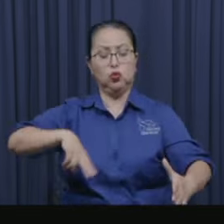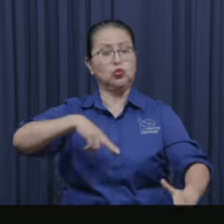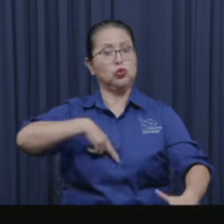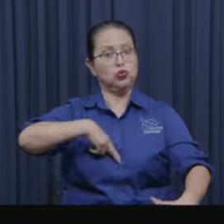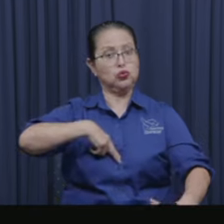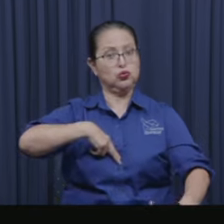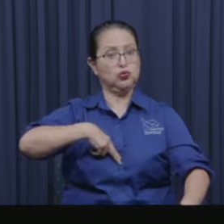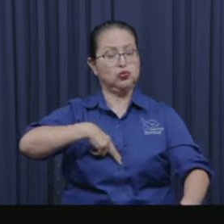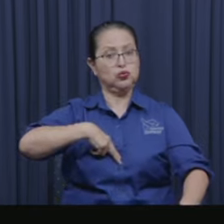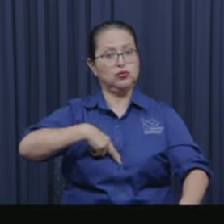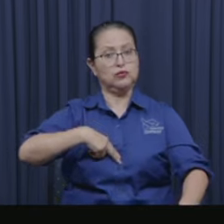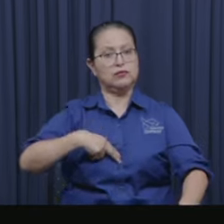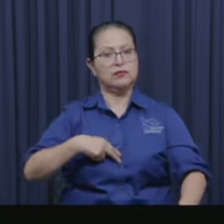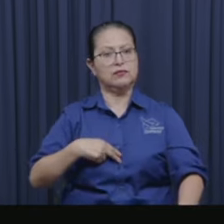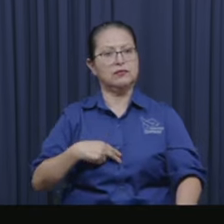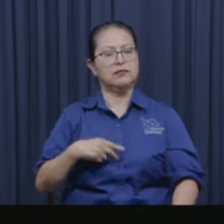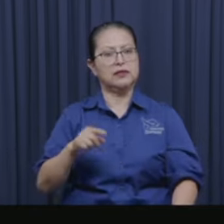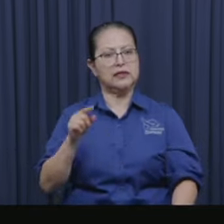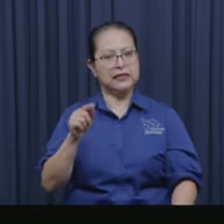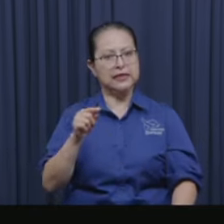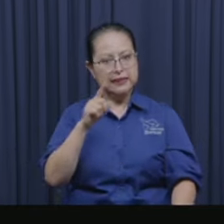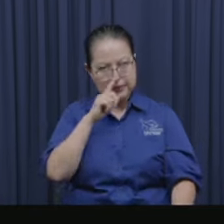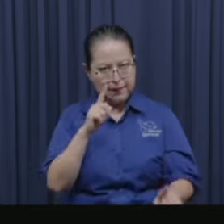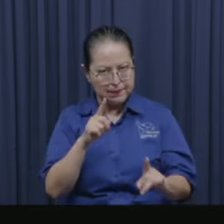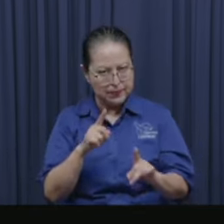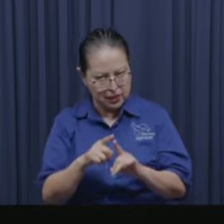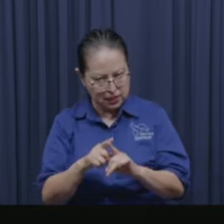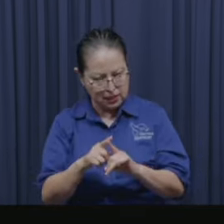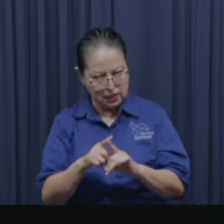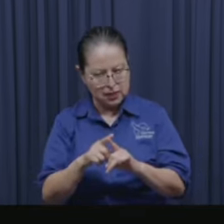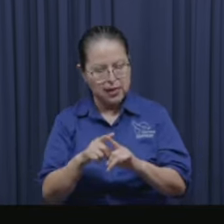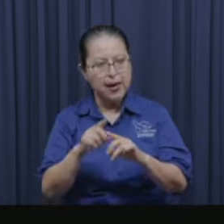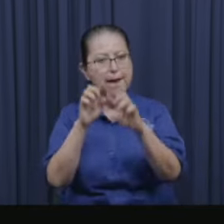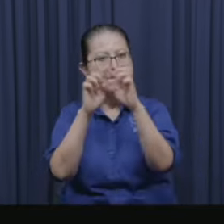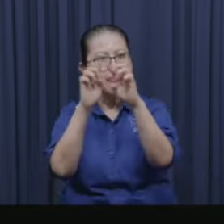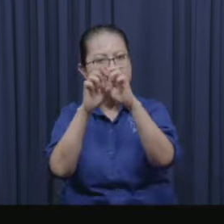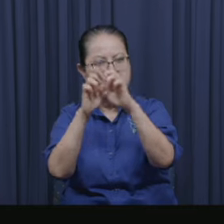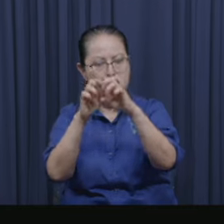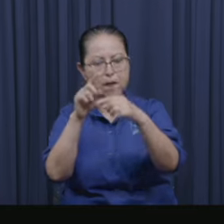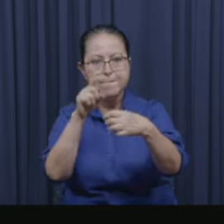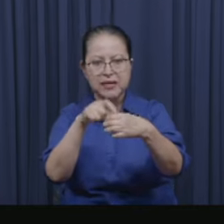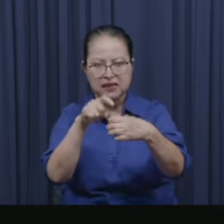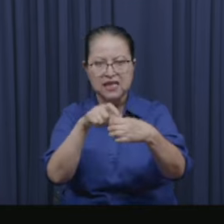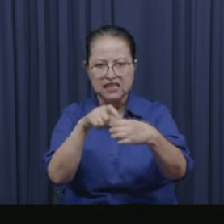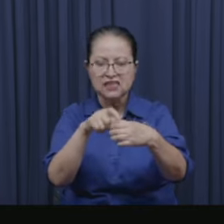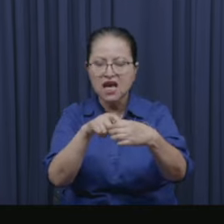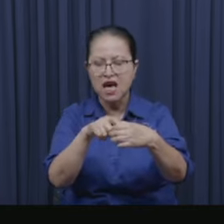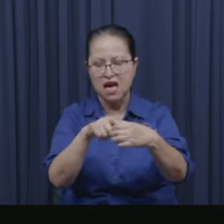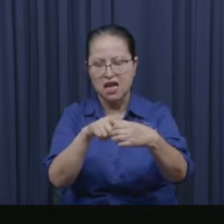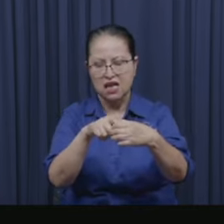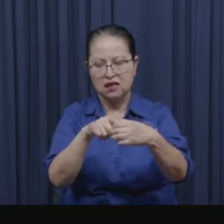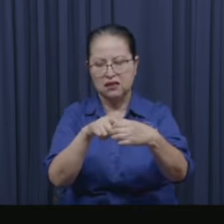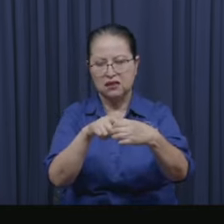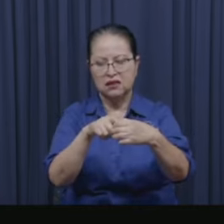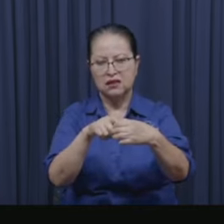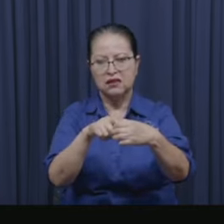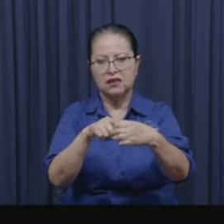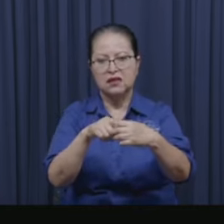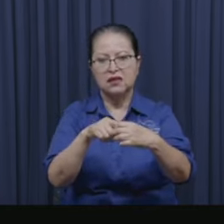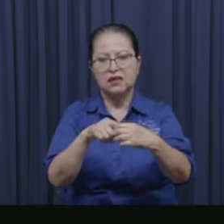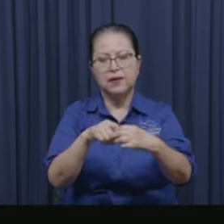nosotros Ah pues que él está también ahí él es el que está diciendo porque si no dijera